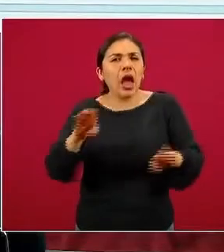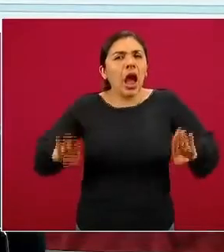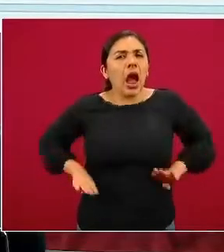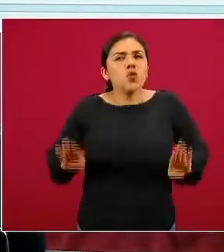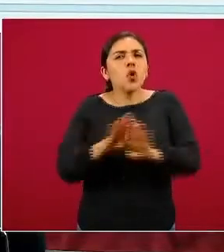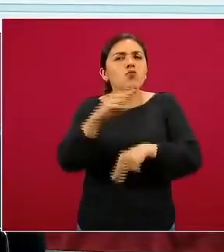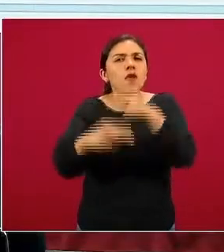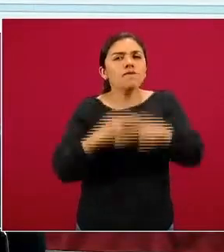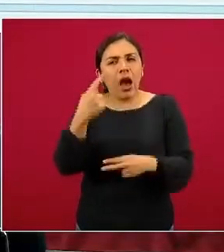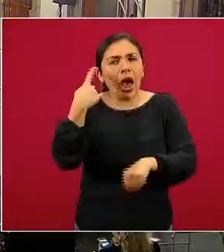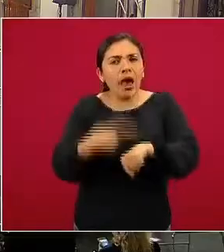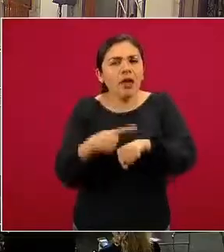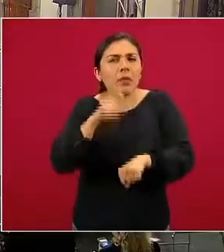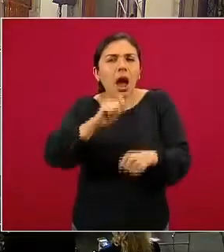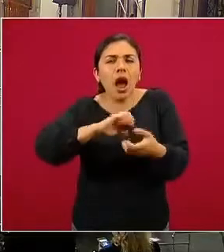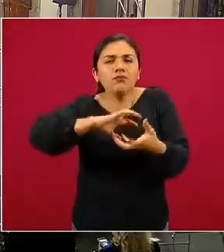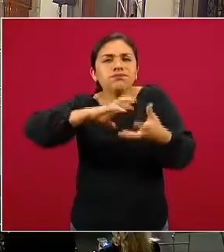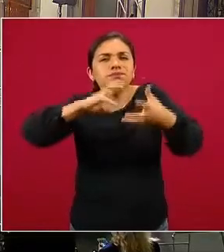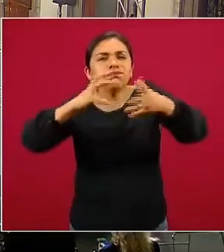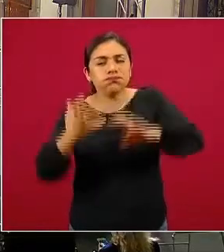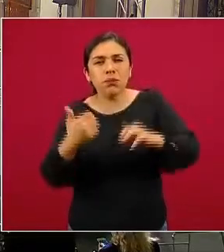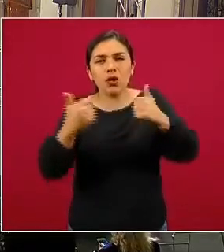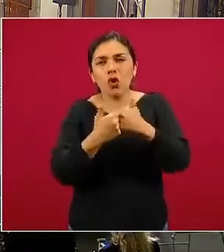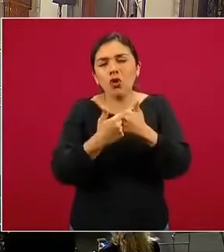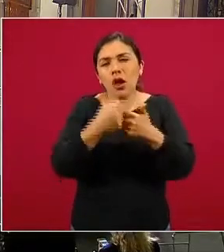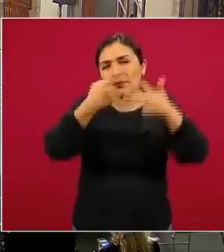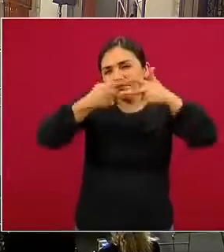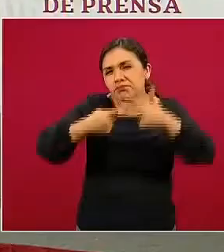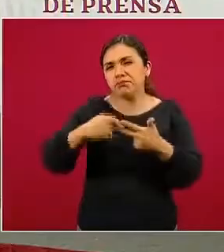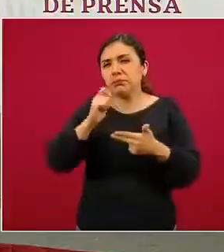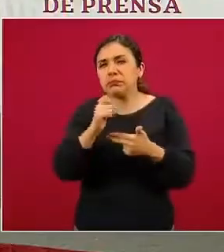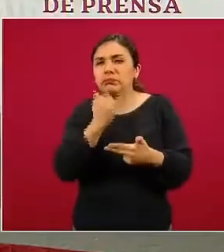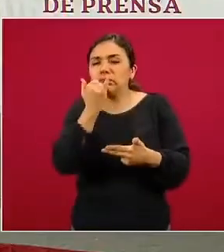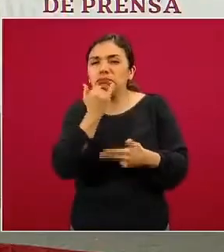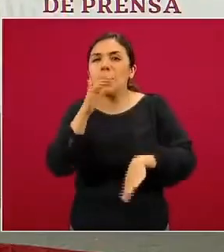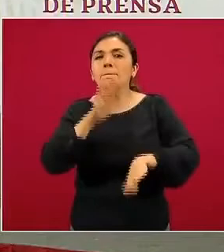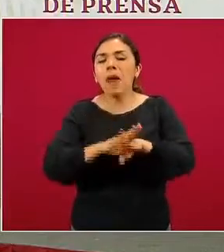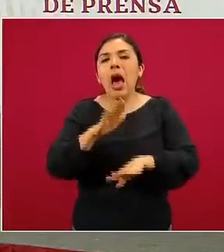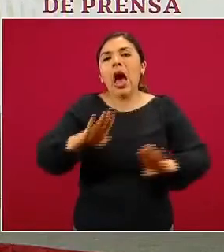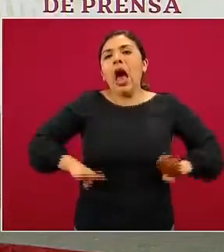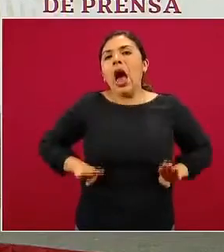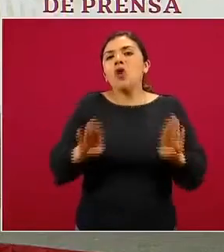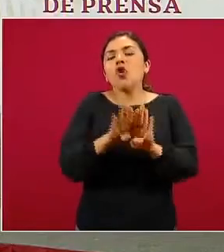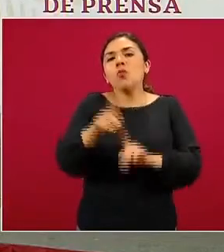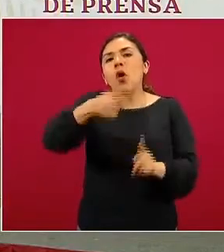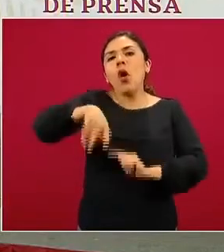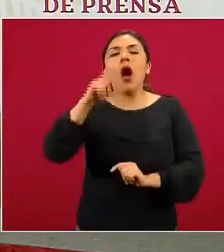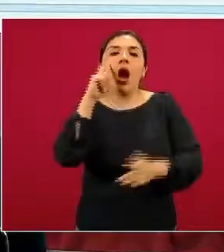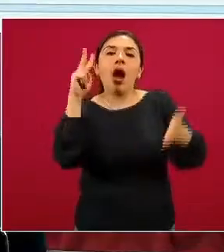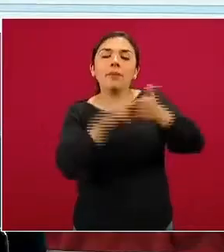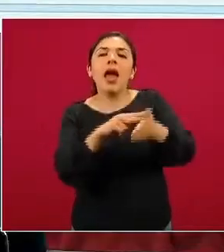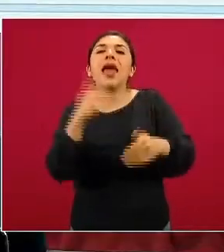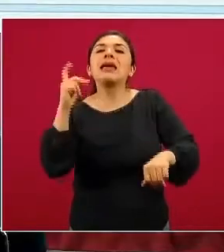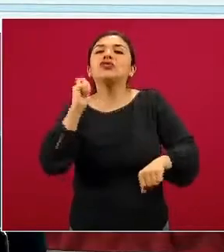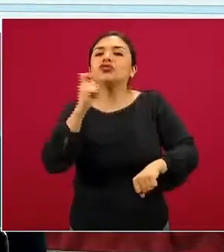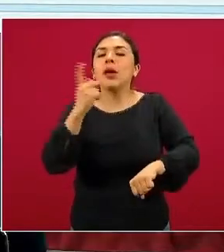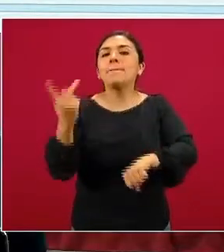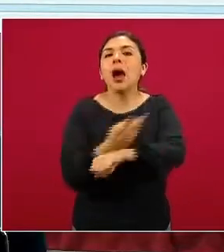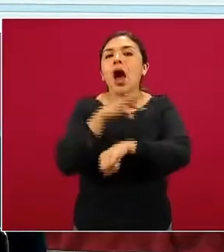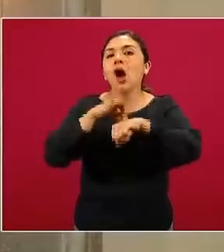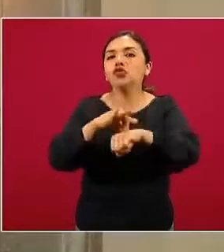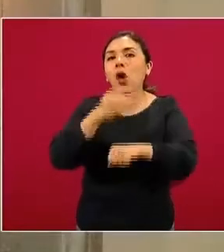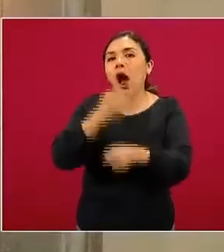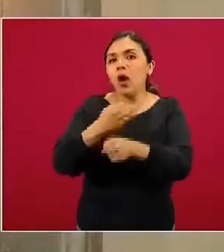más apegado a la realidad y que las estimaciones estén también en su momento más acordes a lo que está sucediendo en el